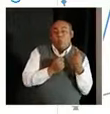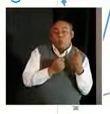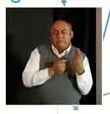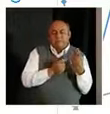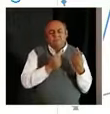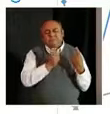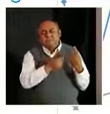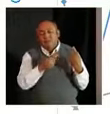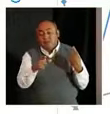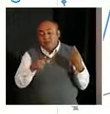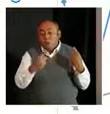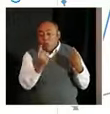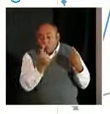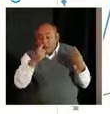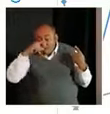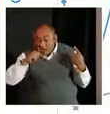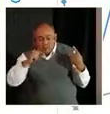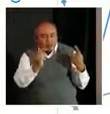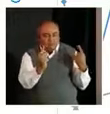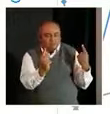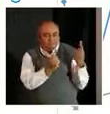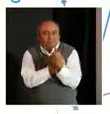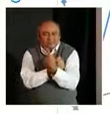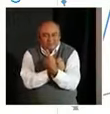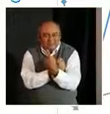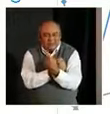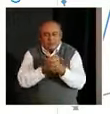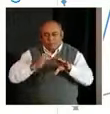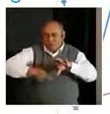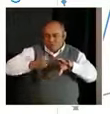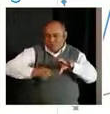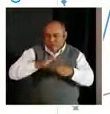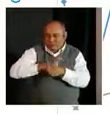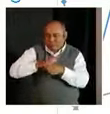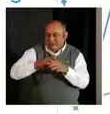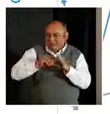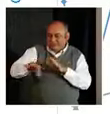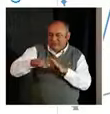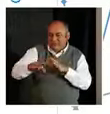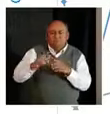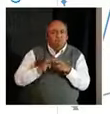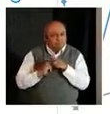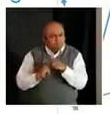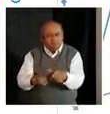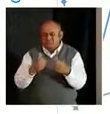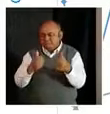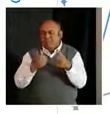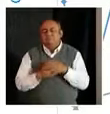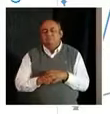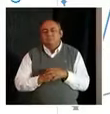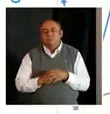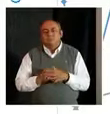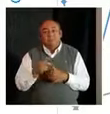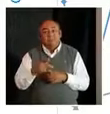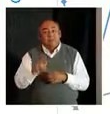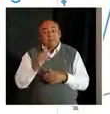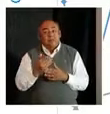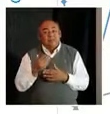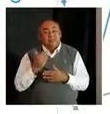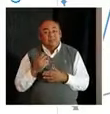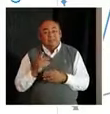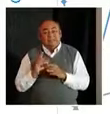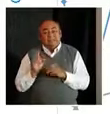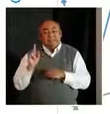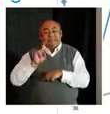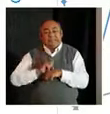de reserva para que no baje la extracción. Pero cuando es una situación como la que se presentó en ese día, que